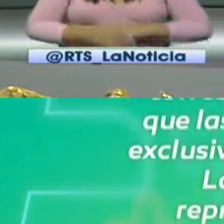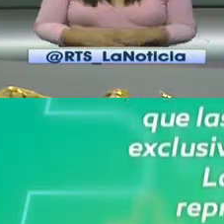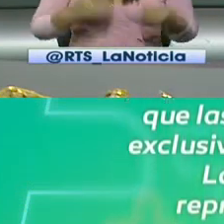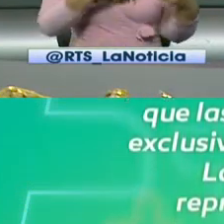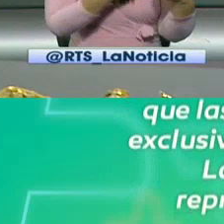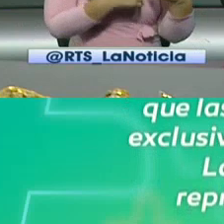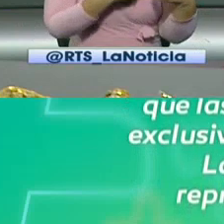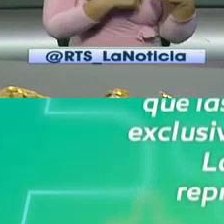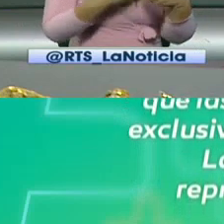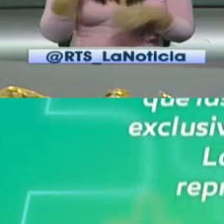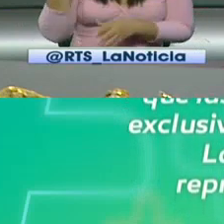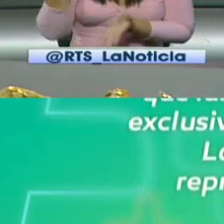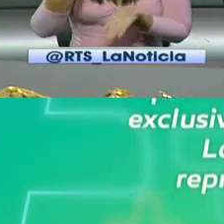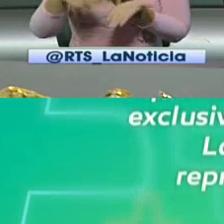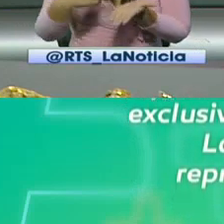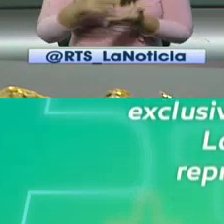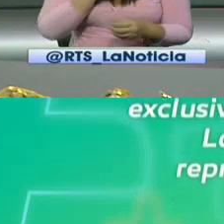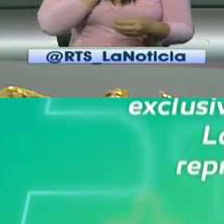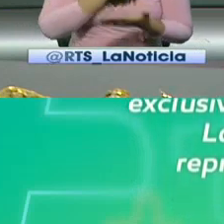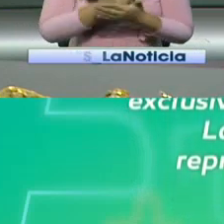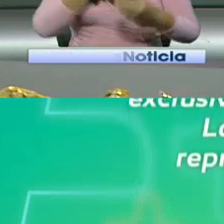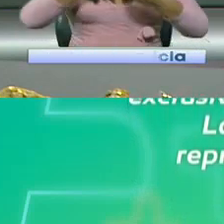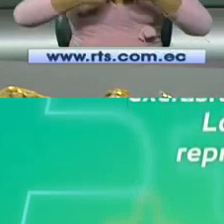en sus fiestas. Justamente Quito cumple